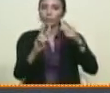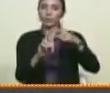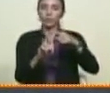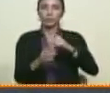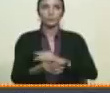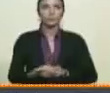contacto adelante